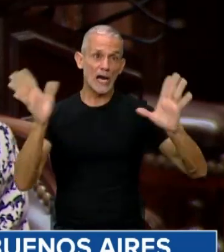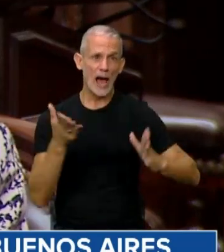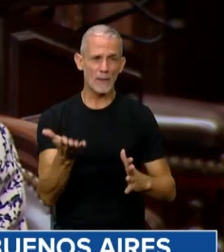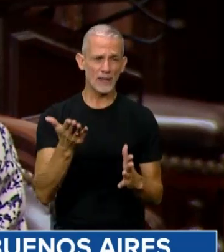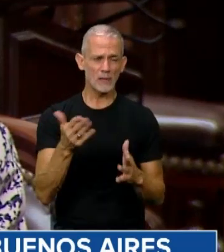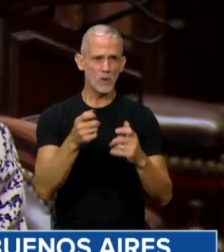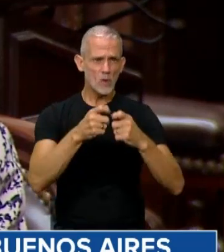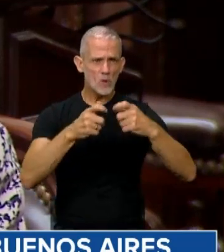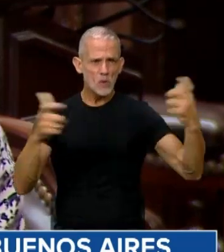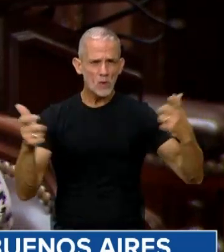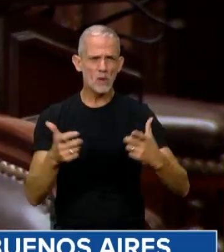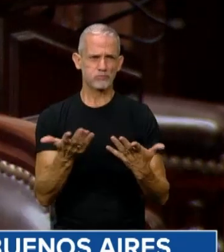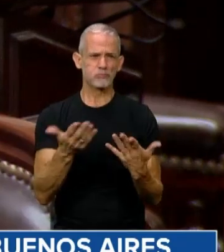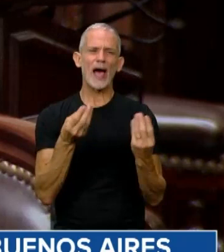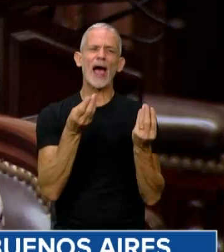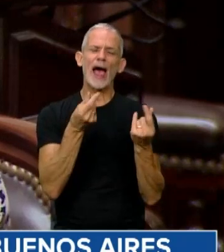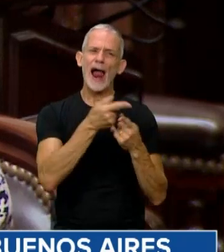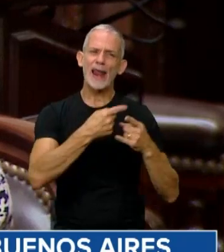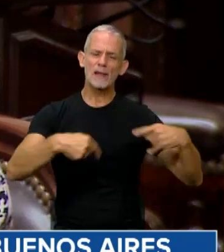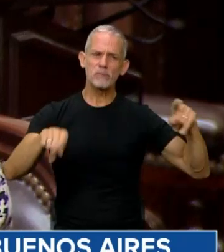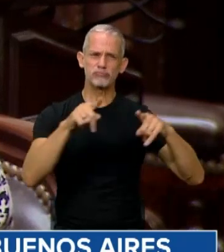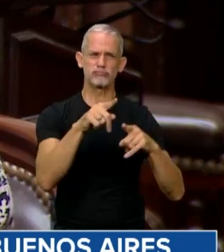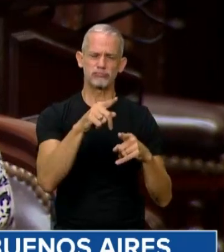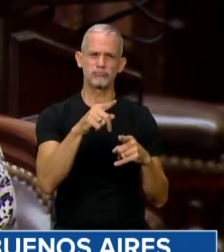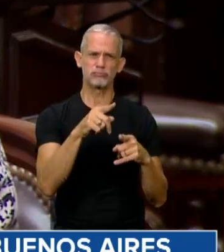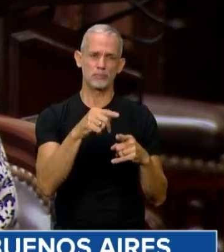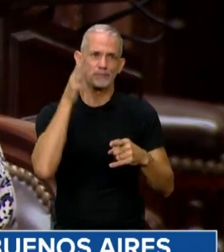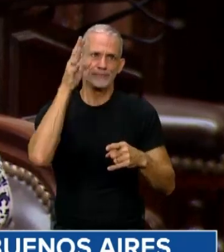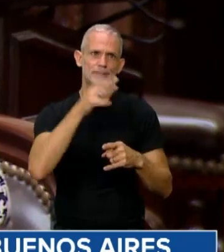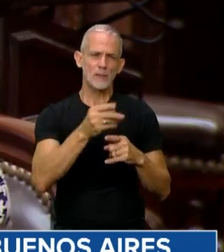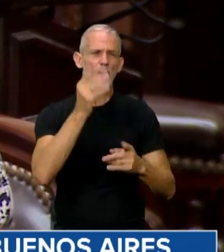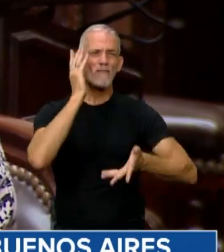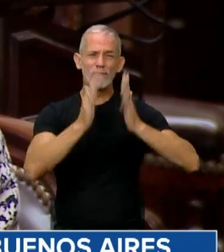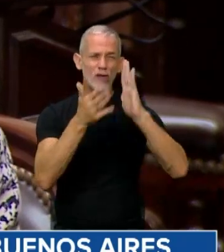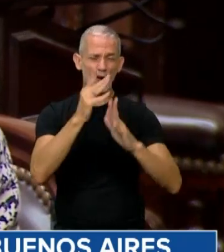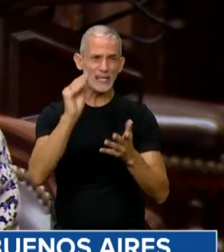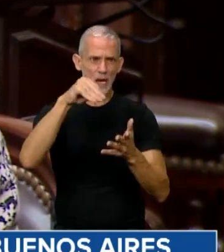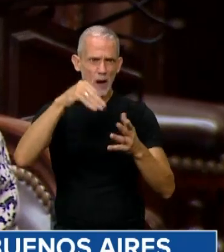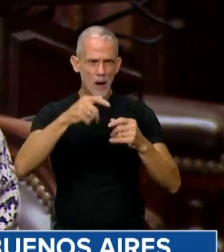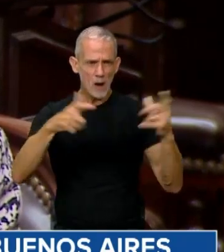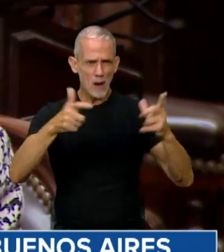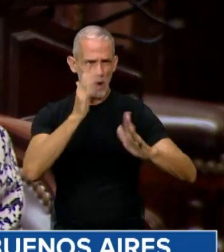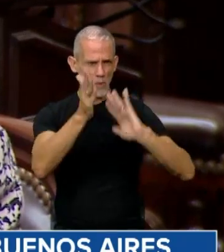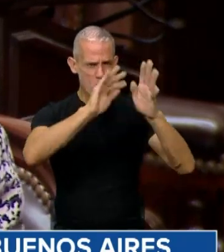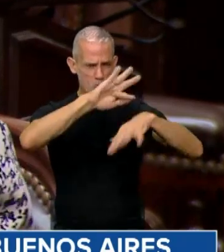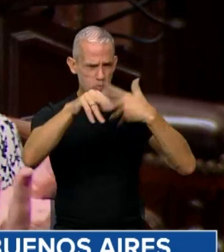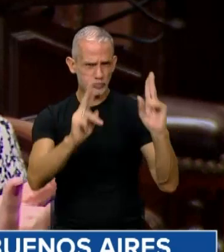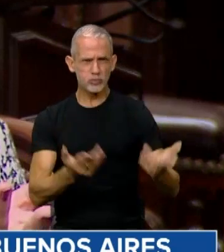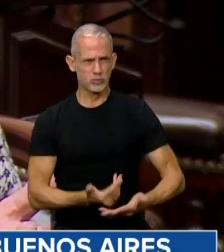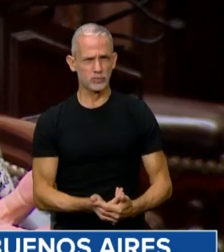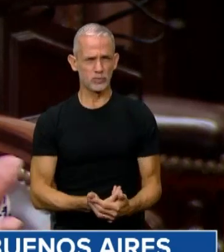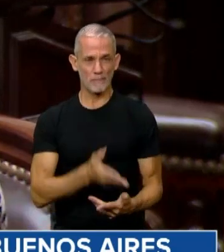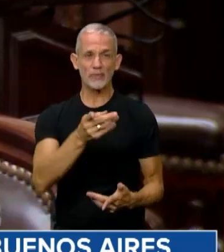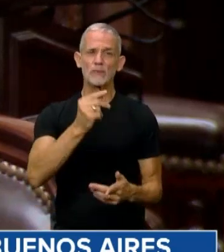implica el aumento cualitativo a partir de la gravedad y de la violencia que rodea este tipo de delitos. Y la